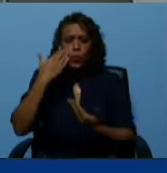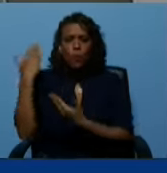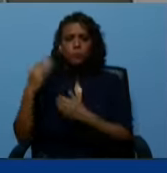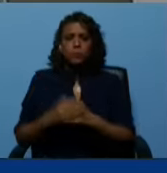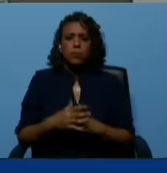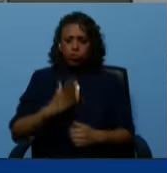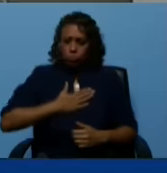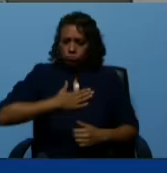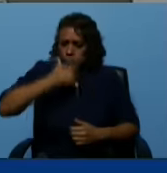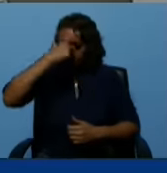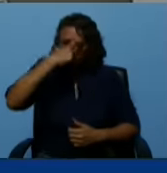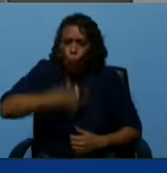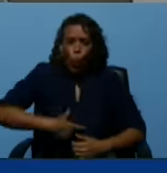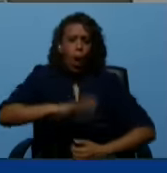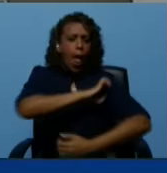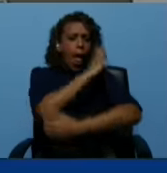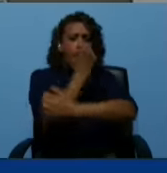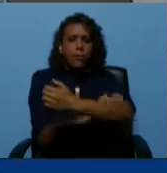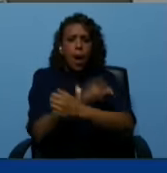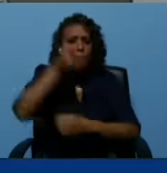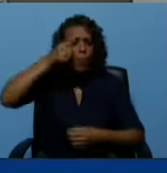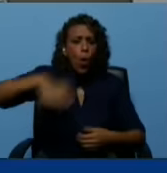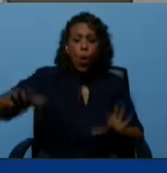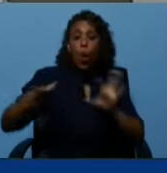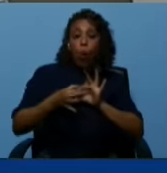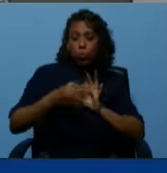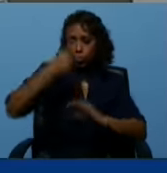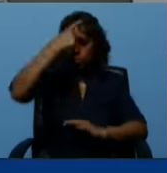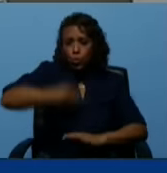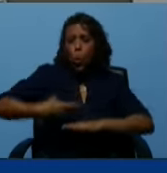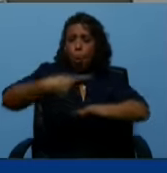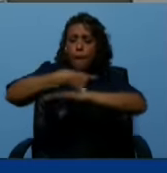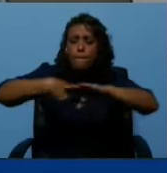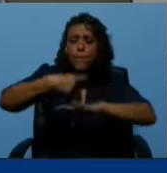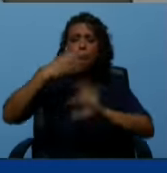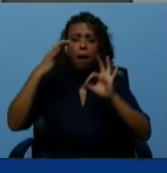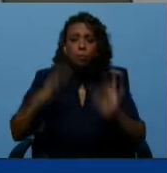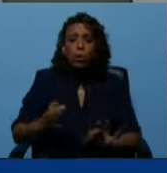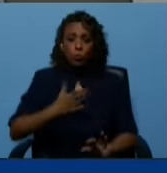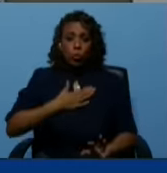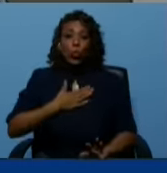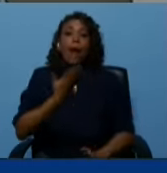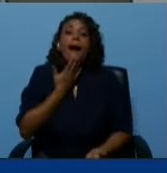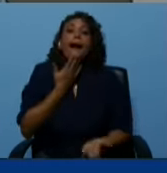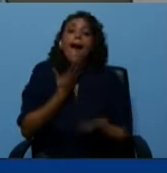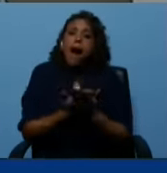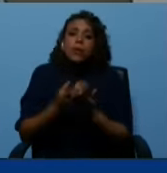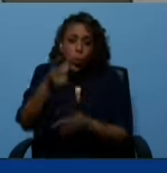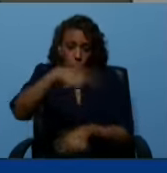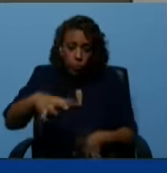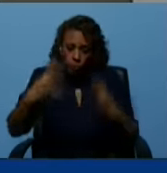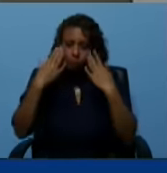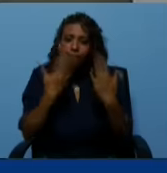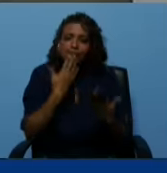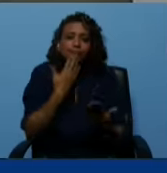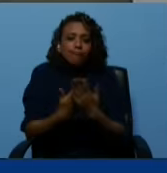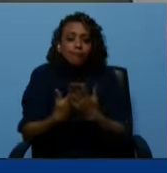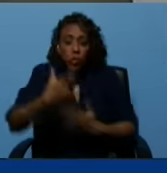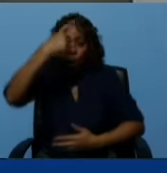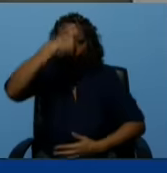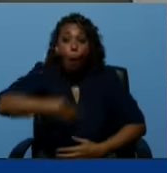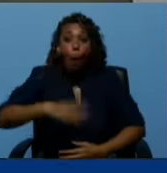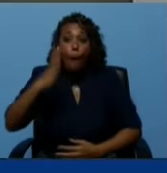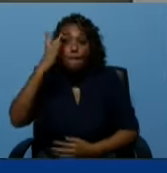la fuerza y la energía de nuestro pueblo. Y por eso yo, agradecido como soy, hombre de